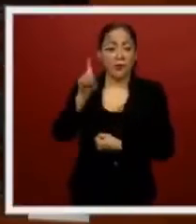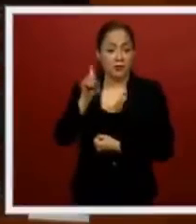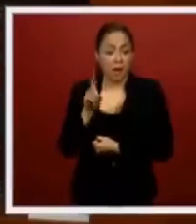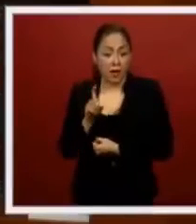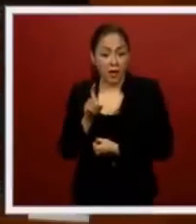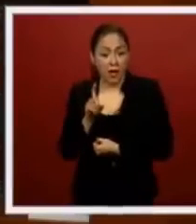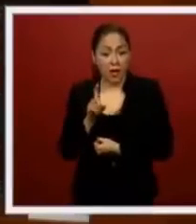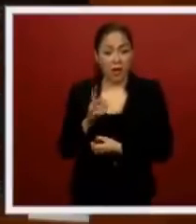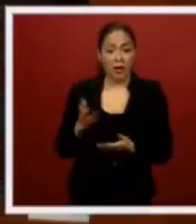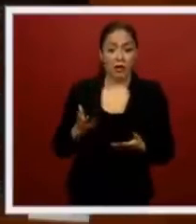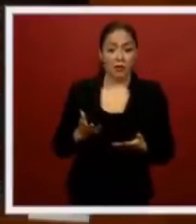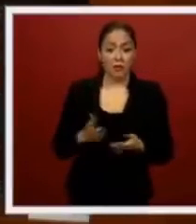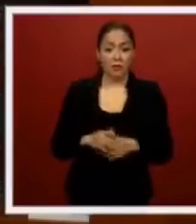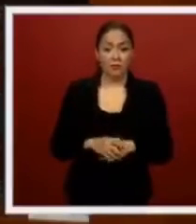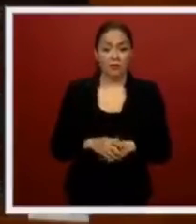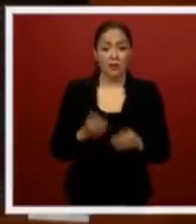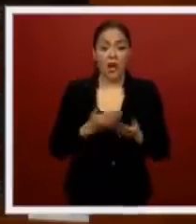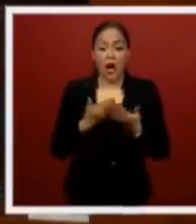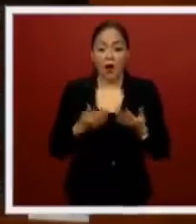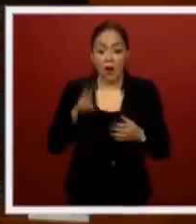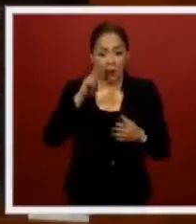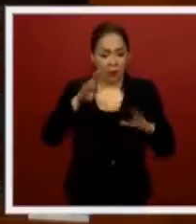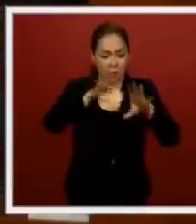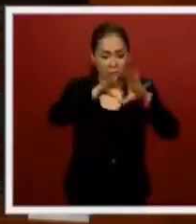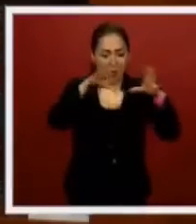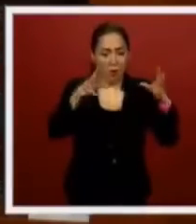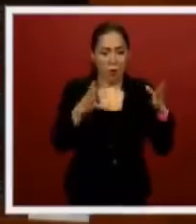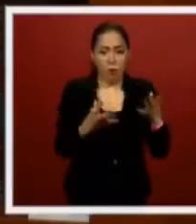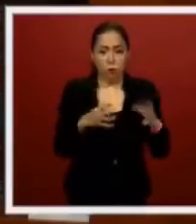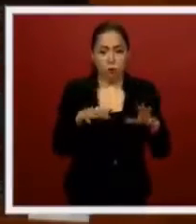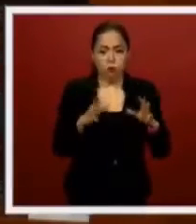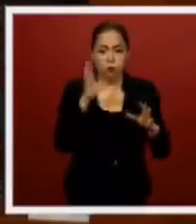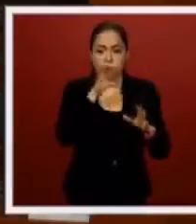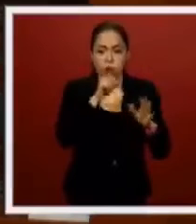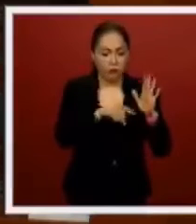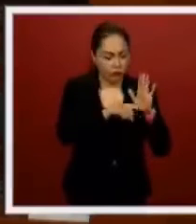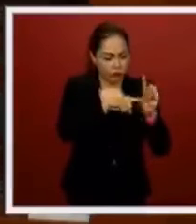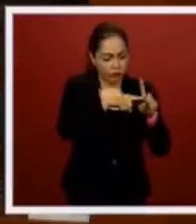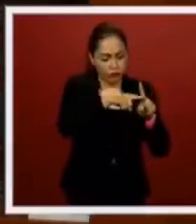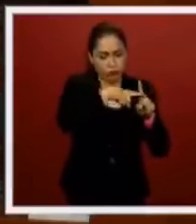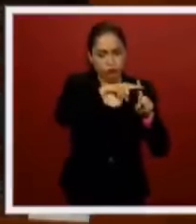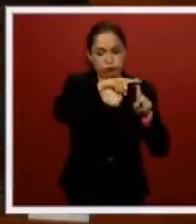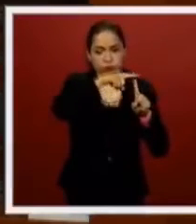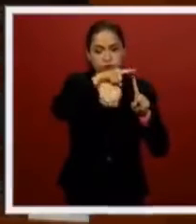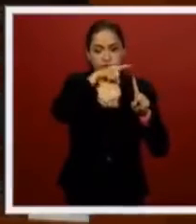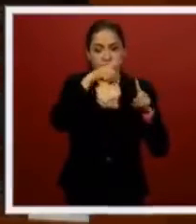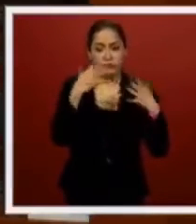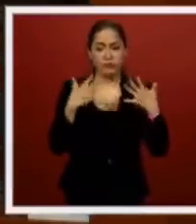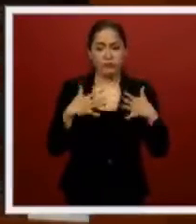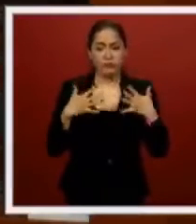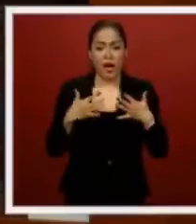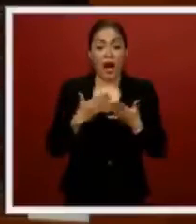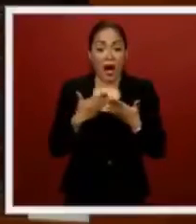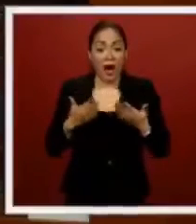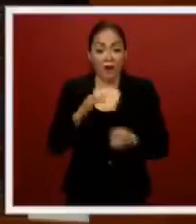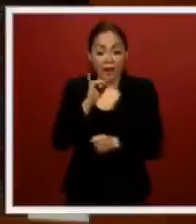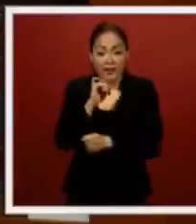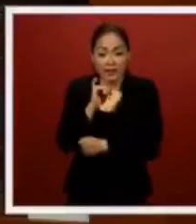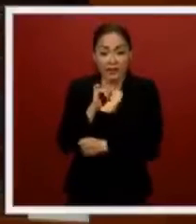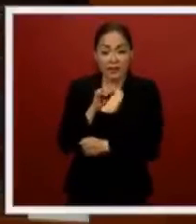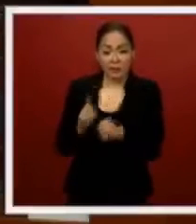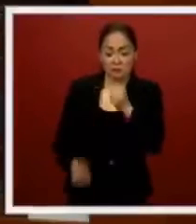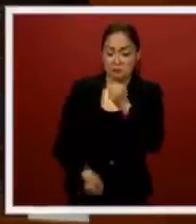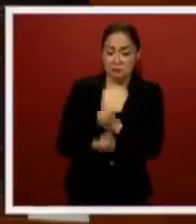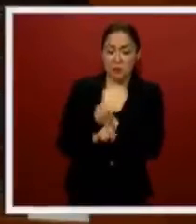problema, sobre todo de un gran problema del calentamiento global, y hoy lo tenemos. Por lo tanto, luchar por la